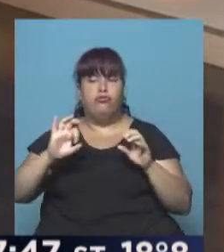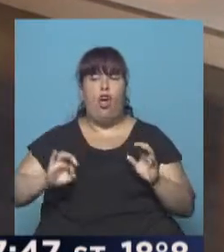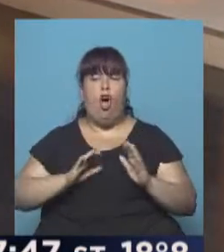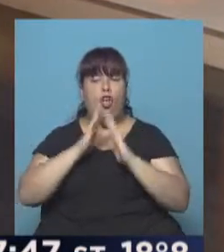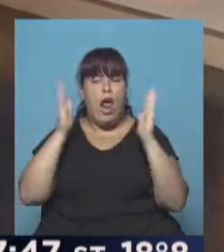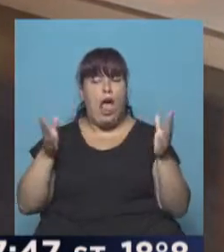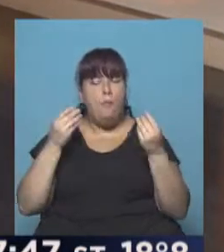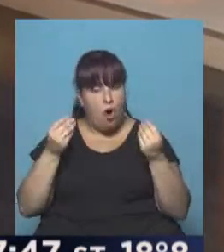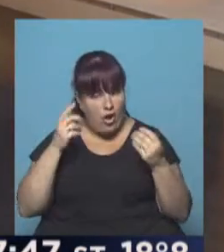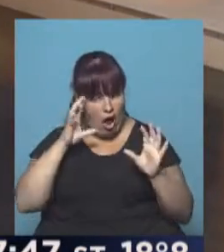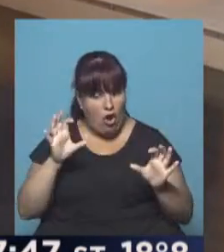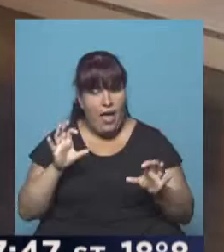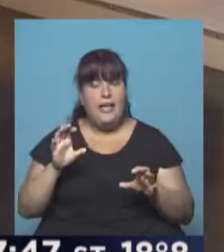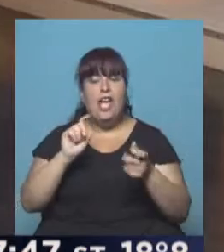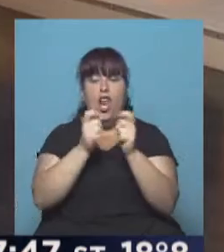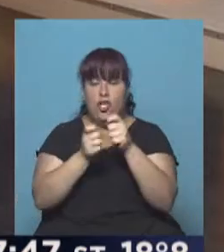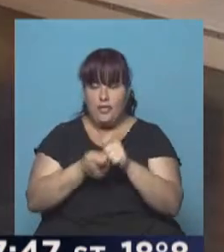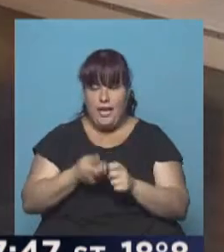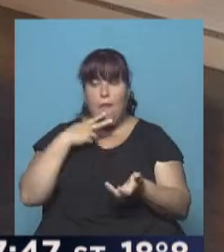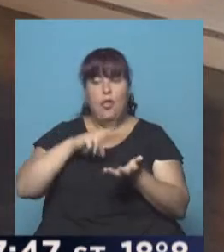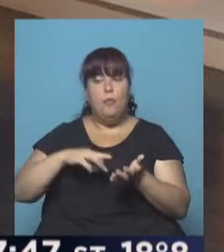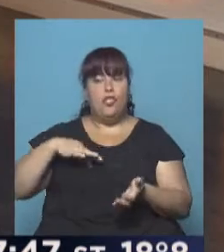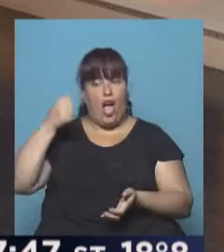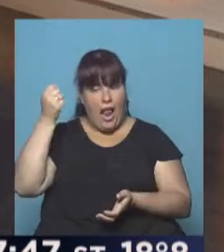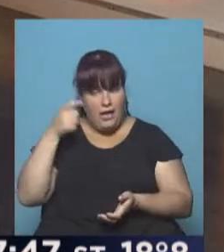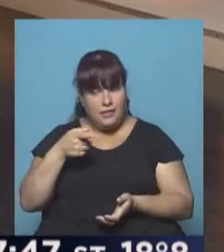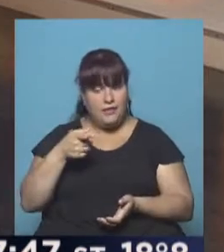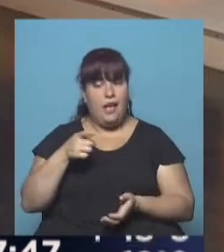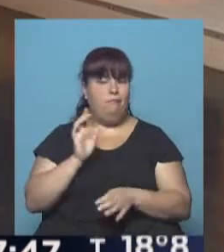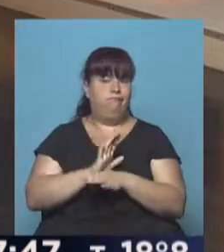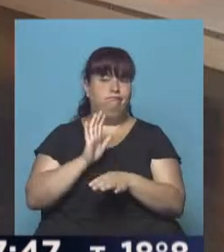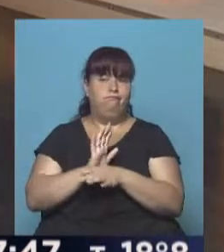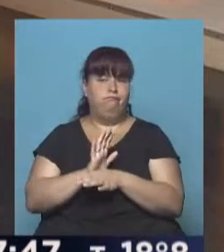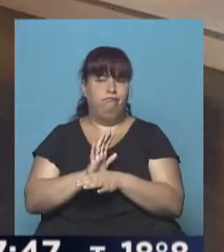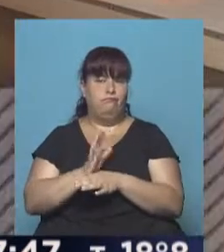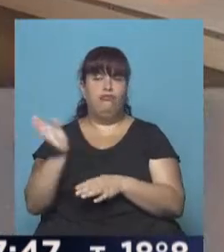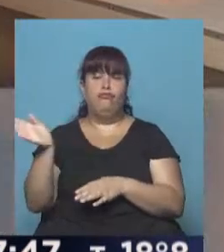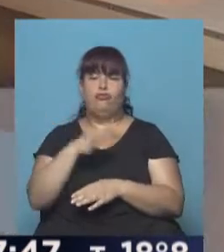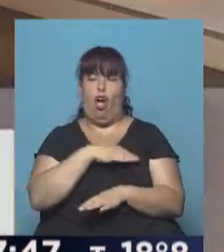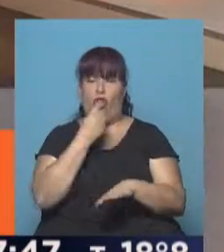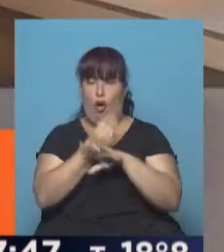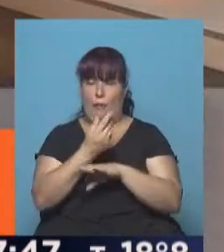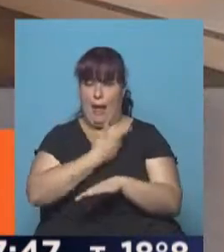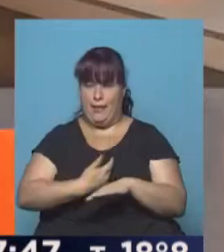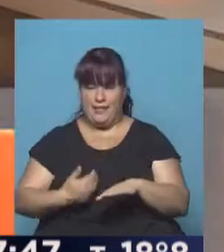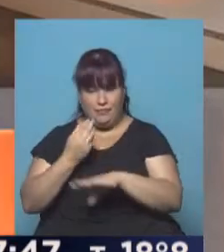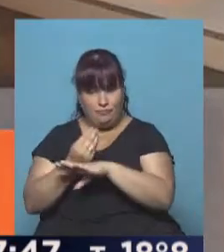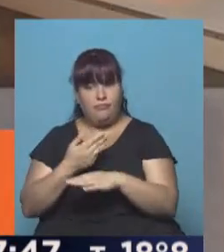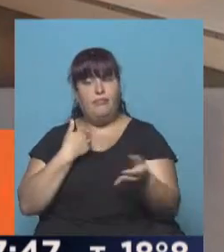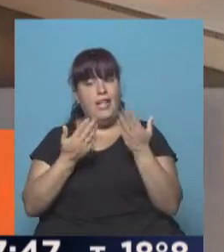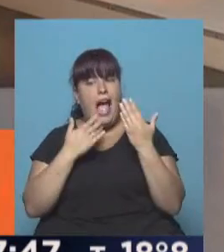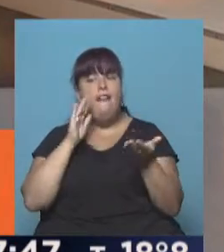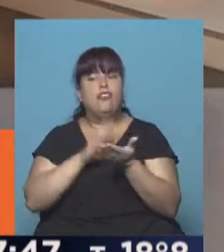año porque recordemos que la modificación del impuesto a las ganancias, prácticamente todos los candidatos presidenciales